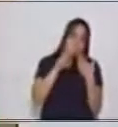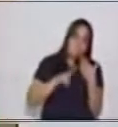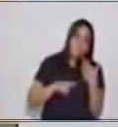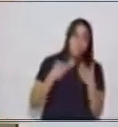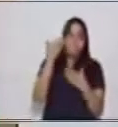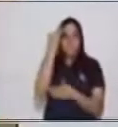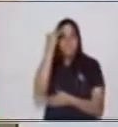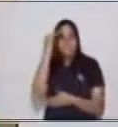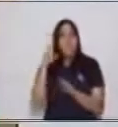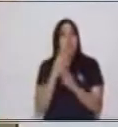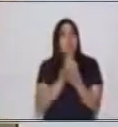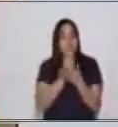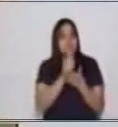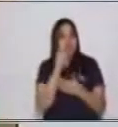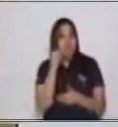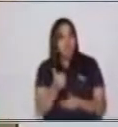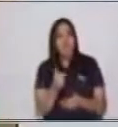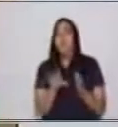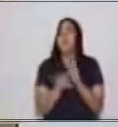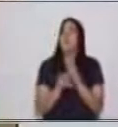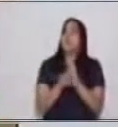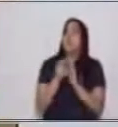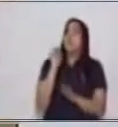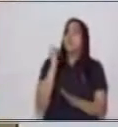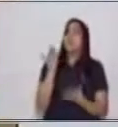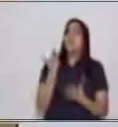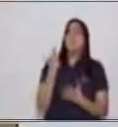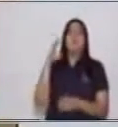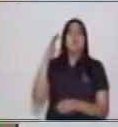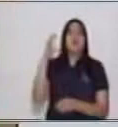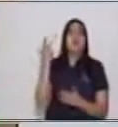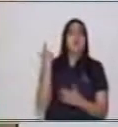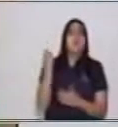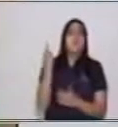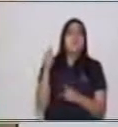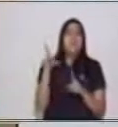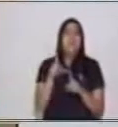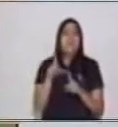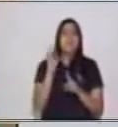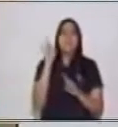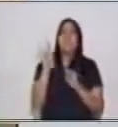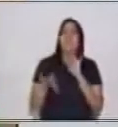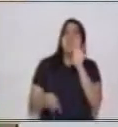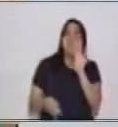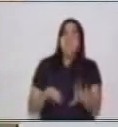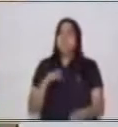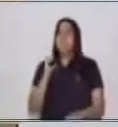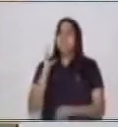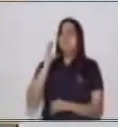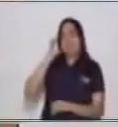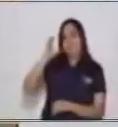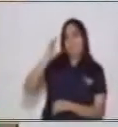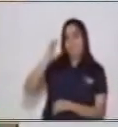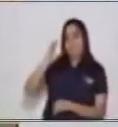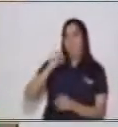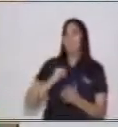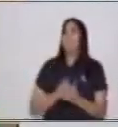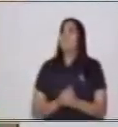error ortográfico. A veces me gusta jugar al ajedrez. ¿Qué letras? Muy bien, la